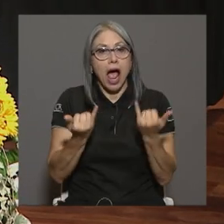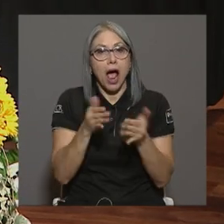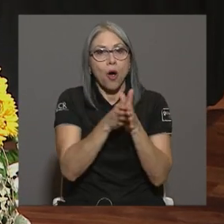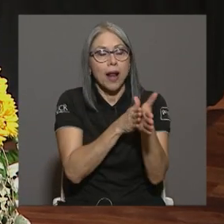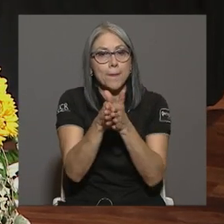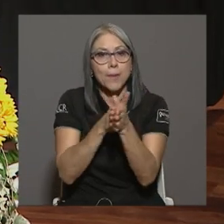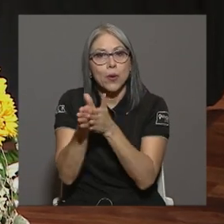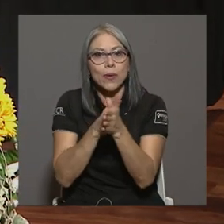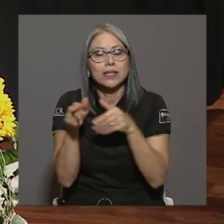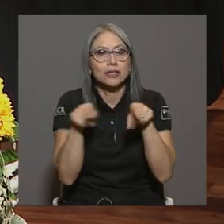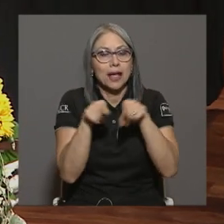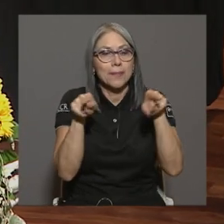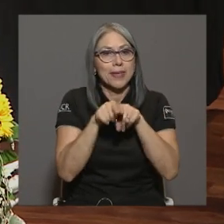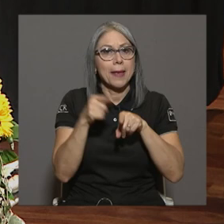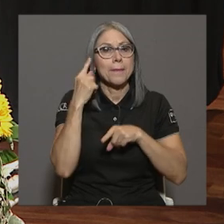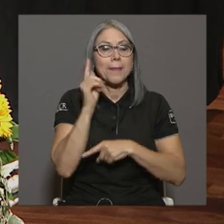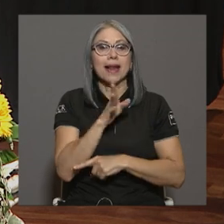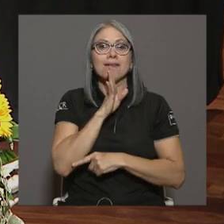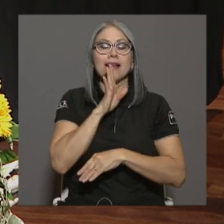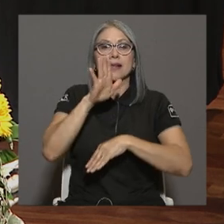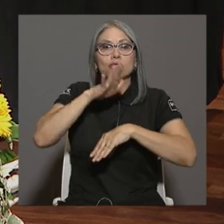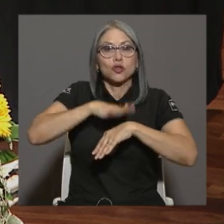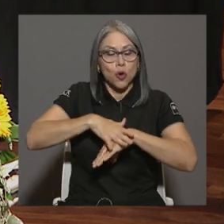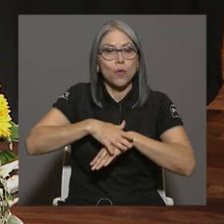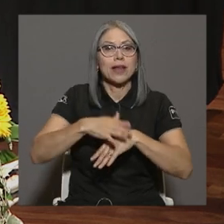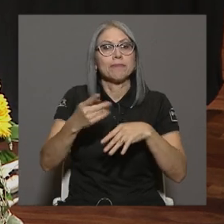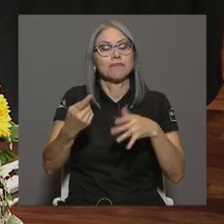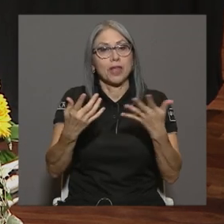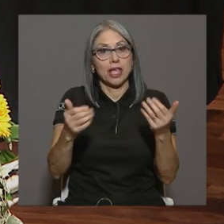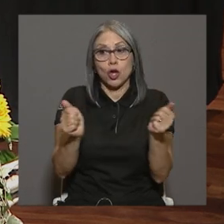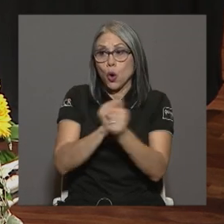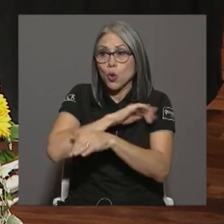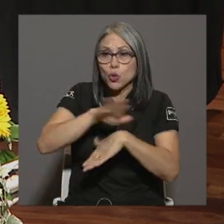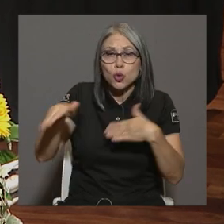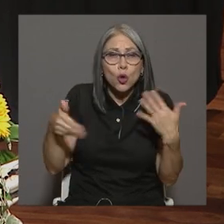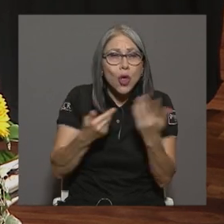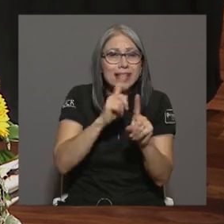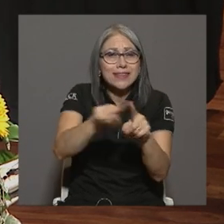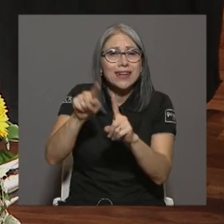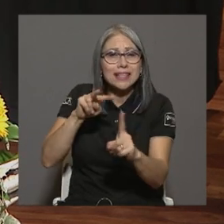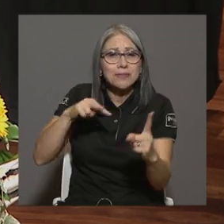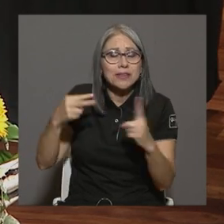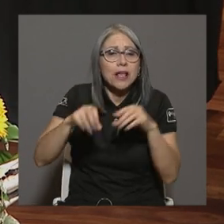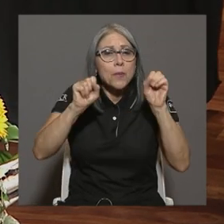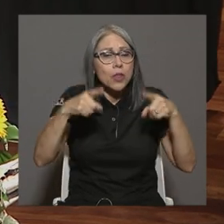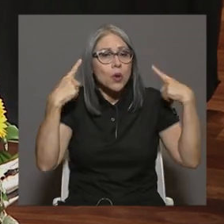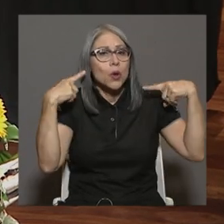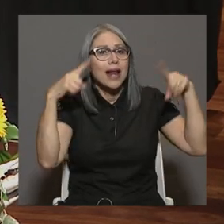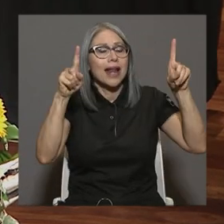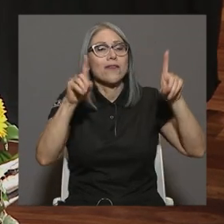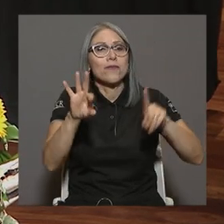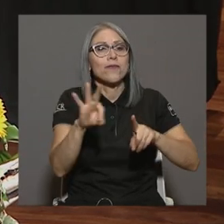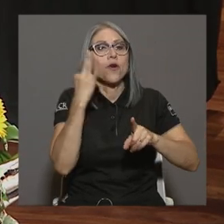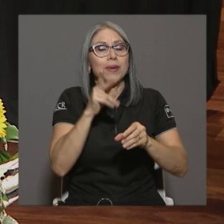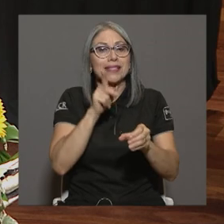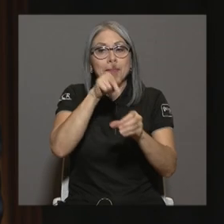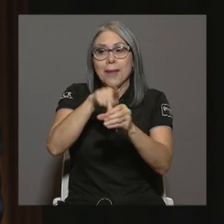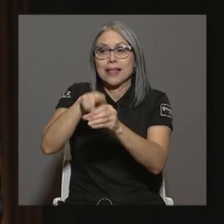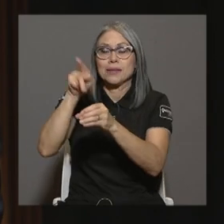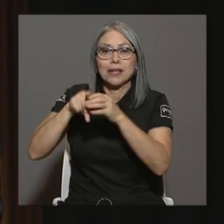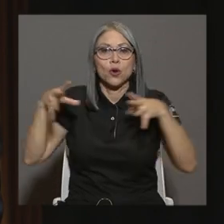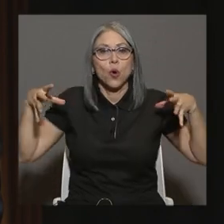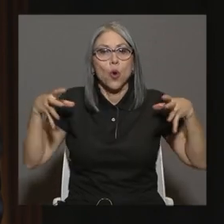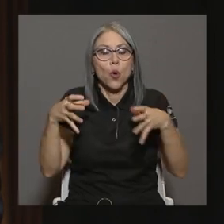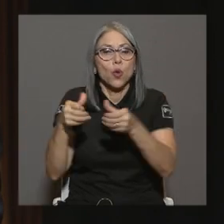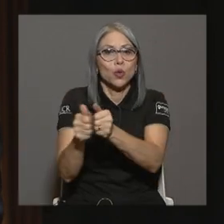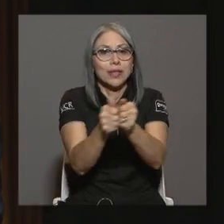espacio, además, para hacer referencia aquí a materializar con todos sus matices los ejercicios de participación conjunta y